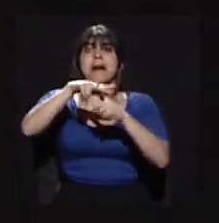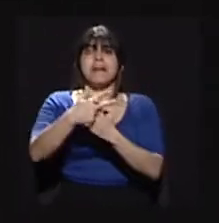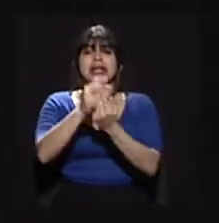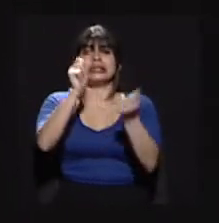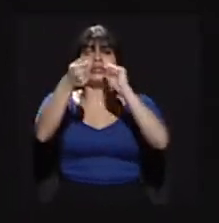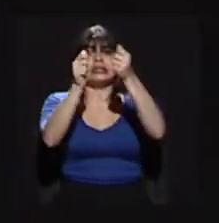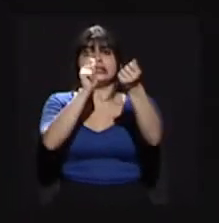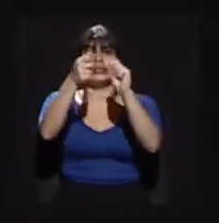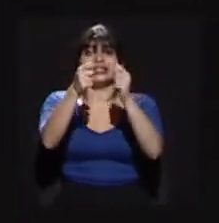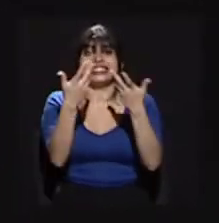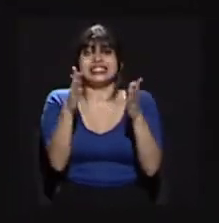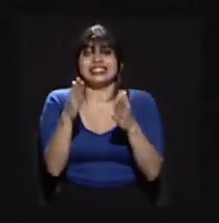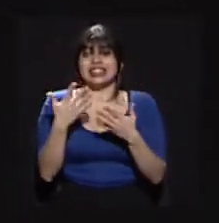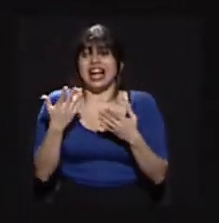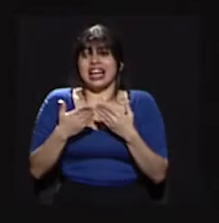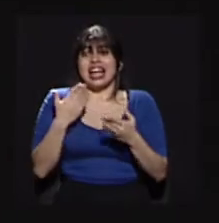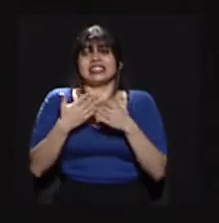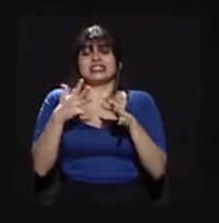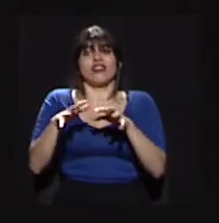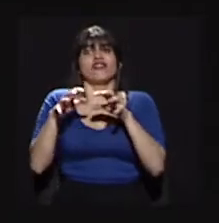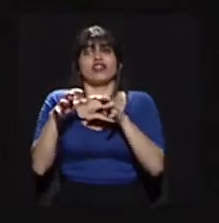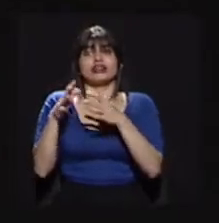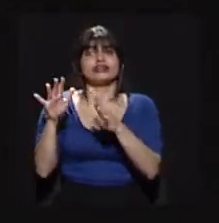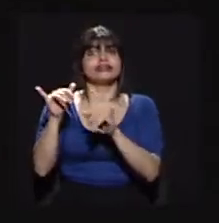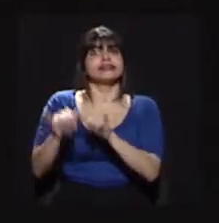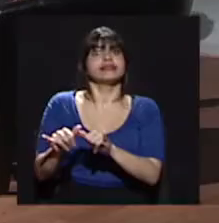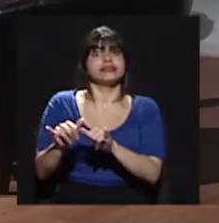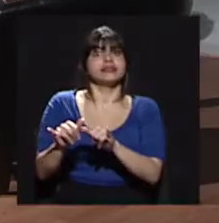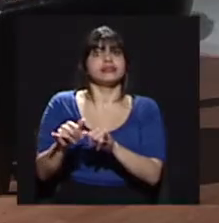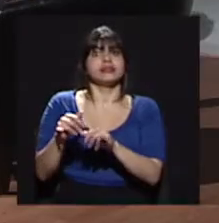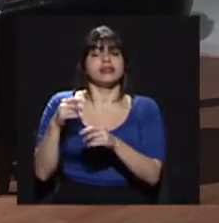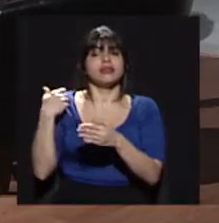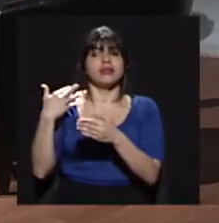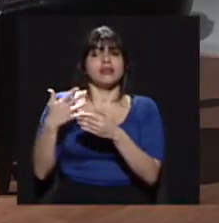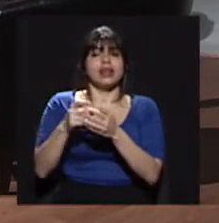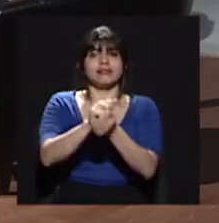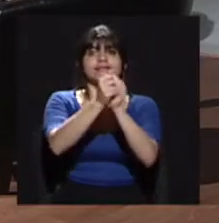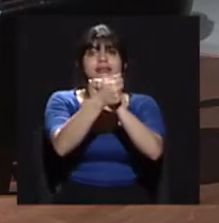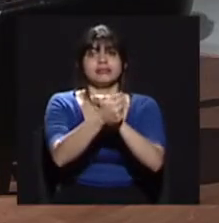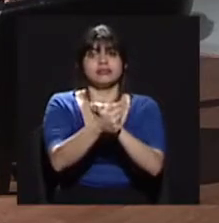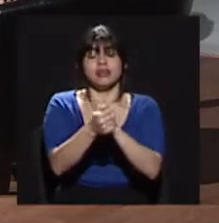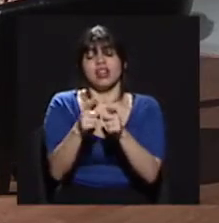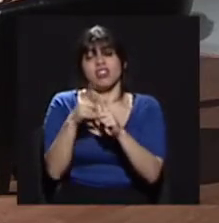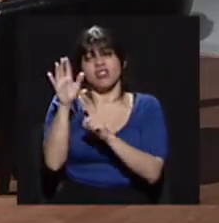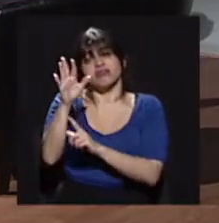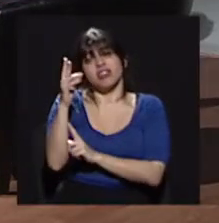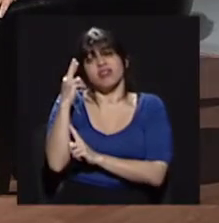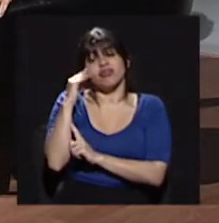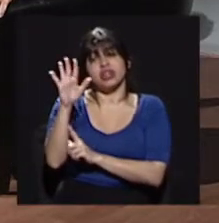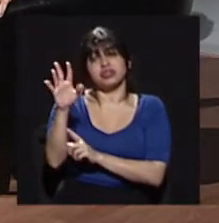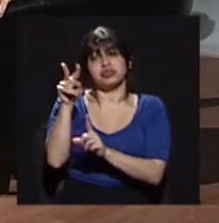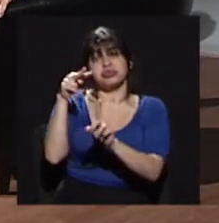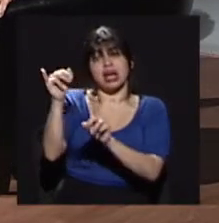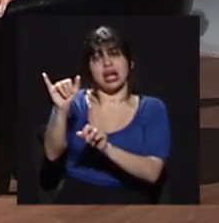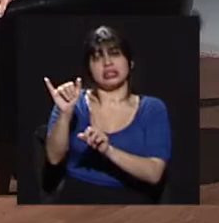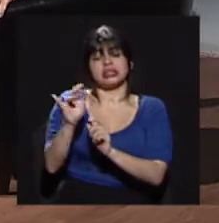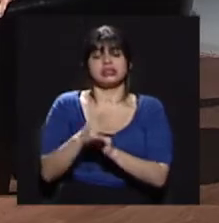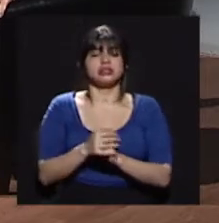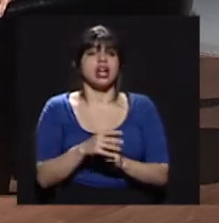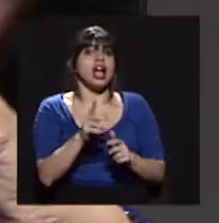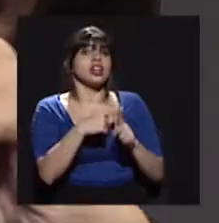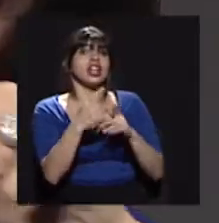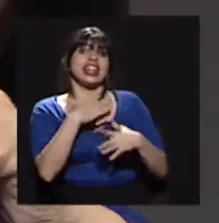estaban ya casi casi fosilizados y porque por primera vez en muchos años los intereses que estos grupos